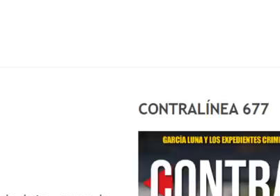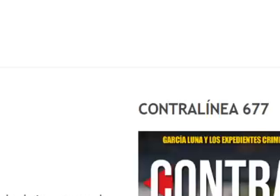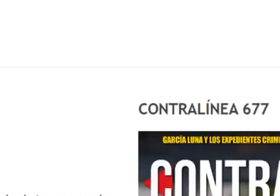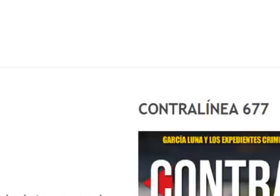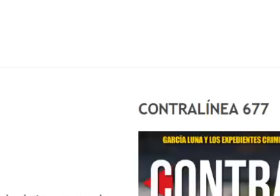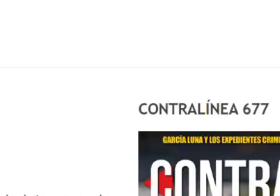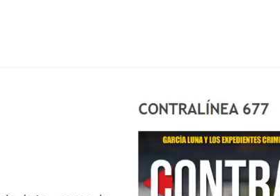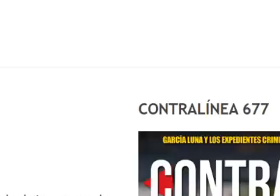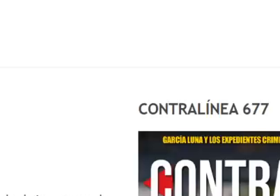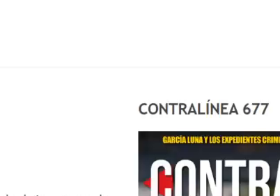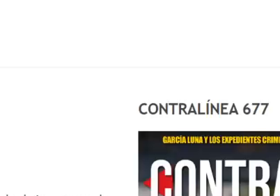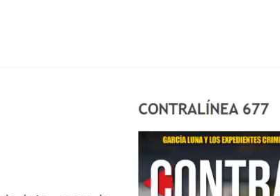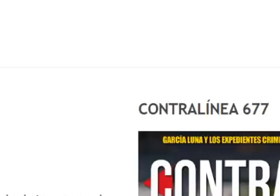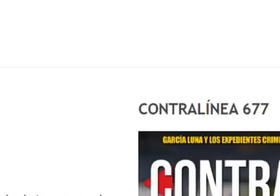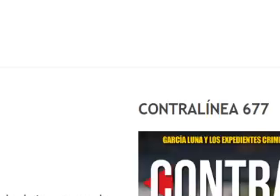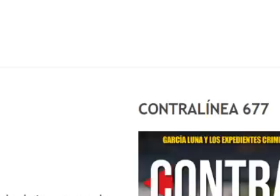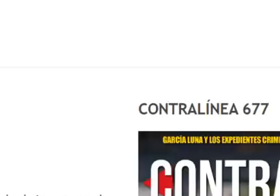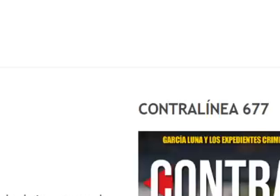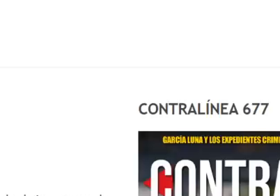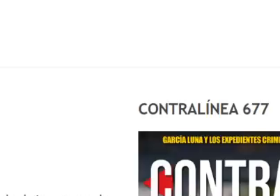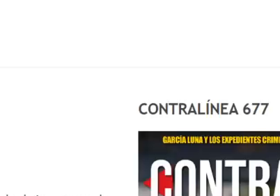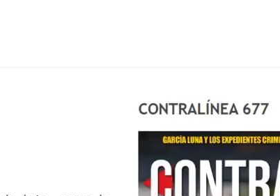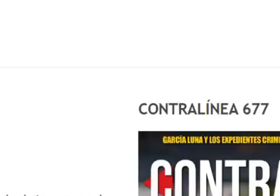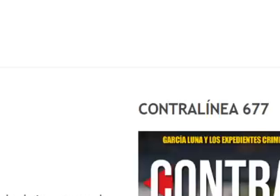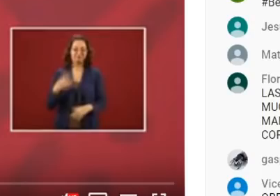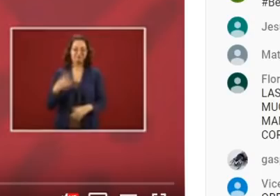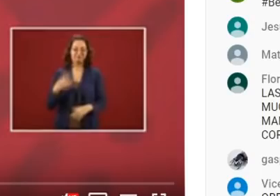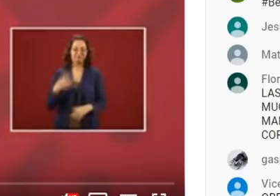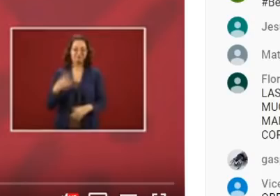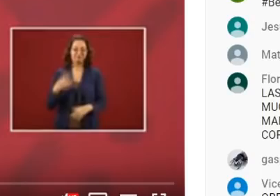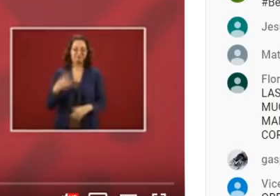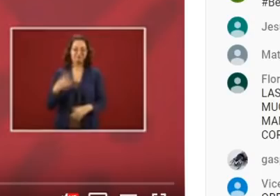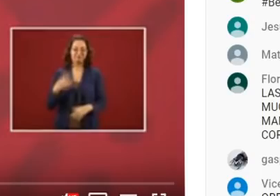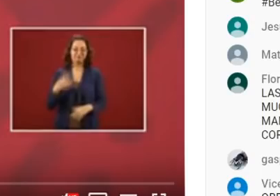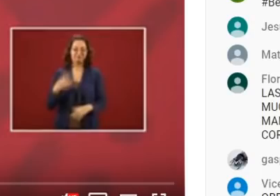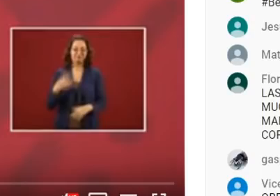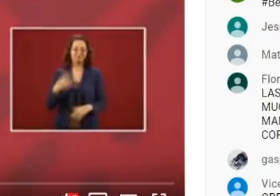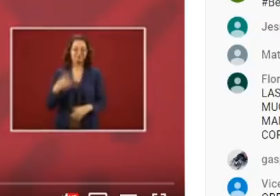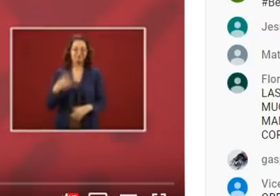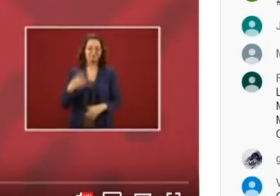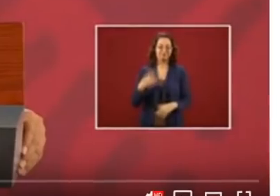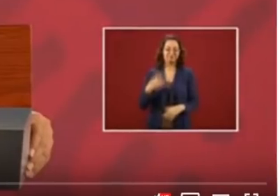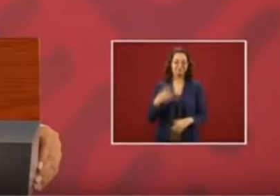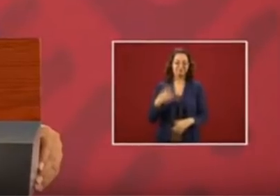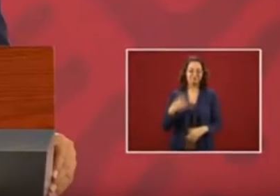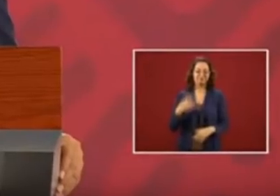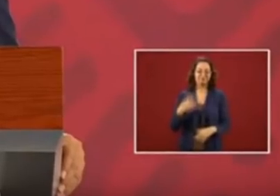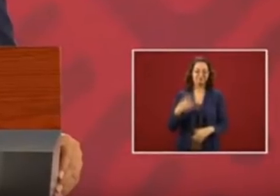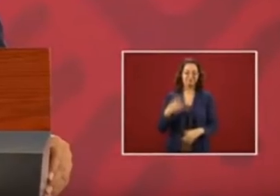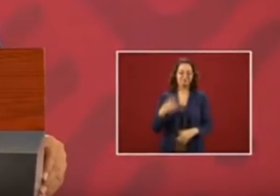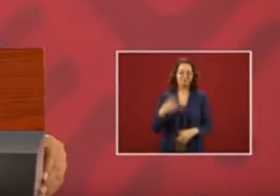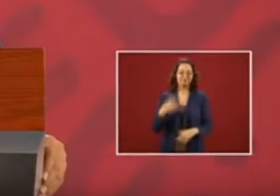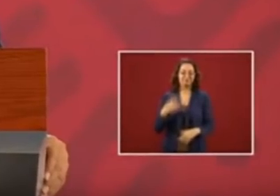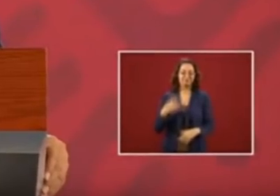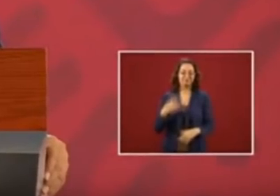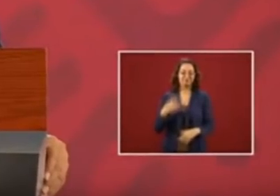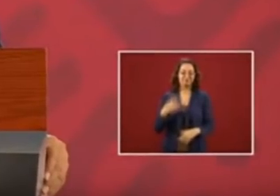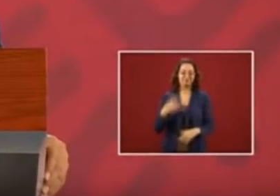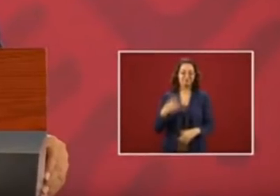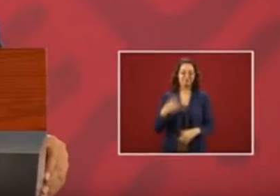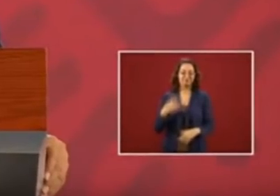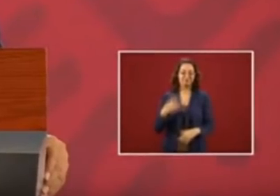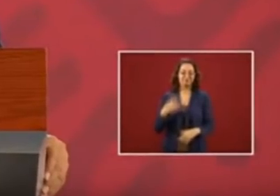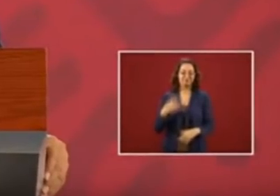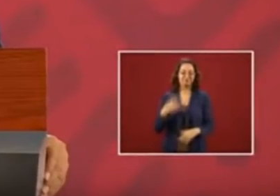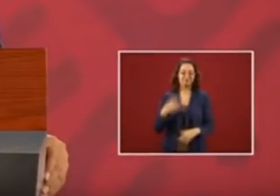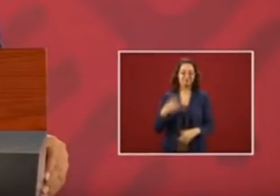daño, el dinero del pueblo, dijo el presidente AMLO. Pero aquí tengo el video, obviamente, que lo voy a compartir con usted